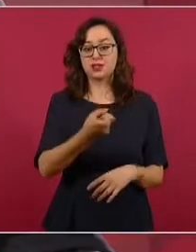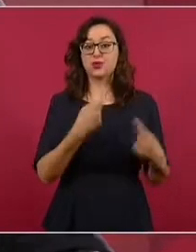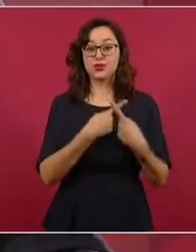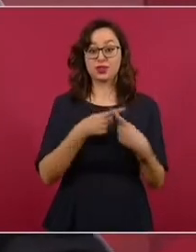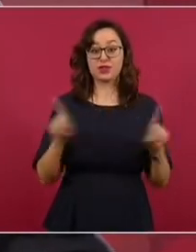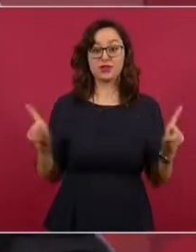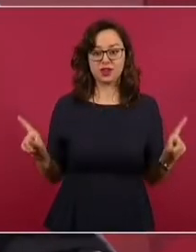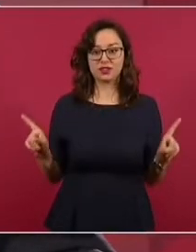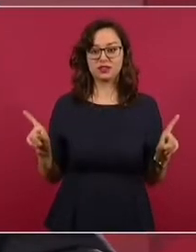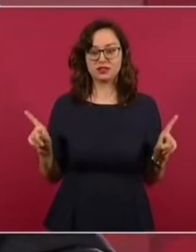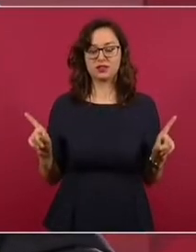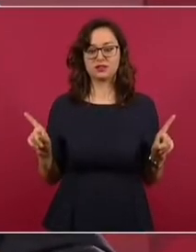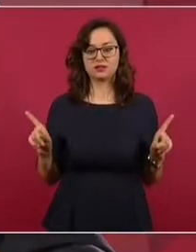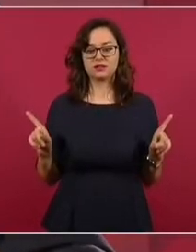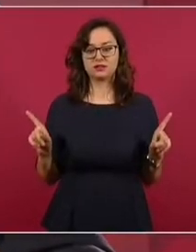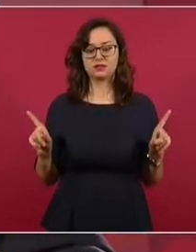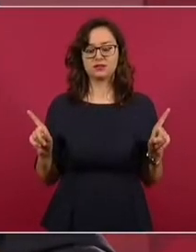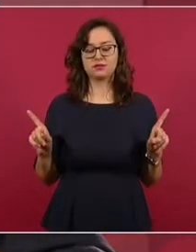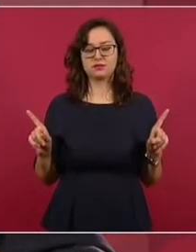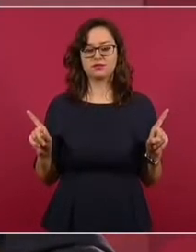o lo que hacía la diferencia.